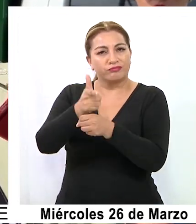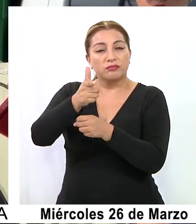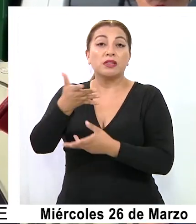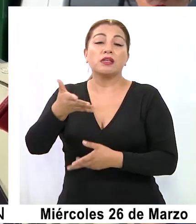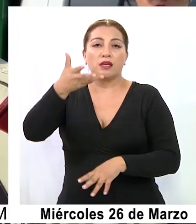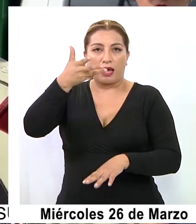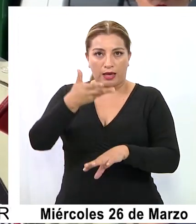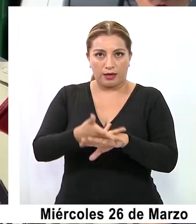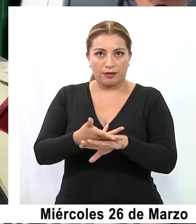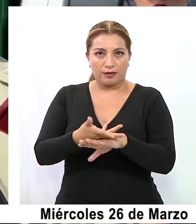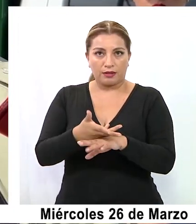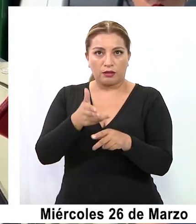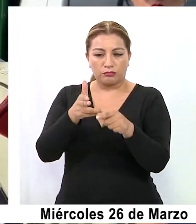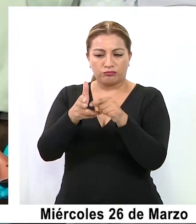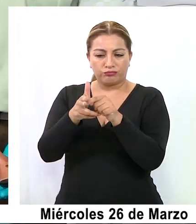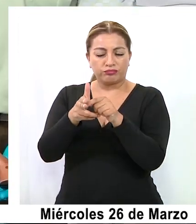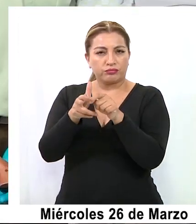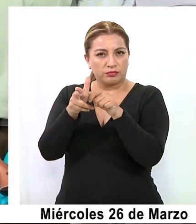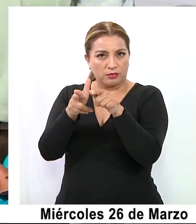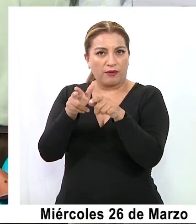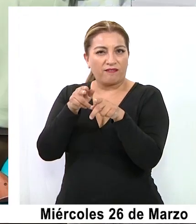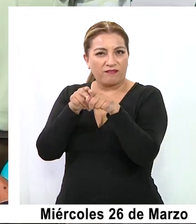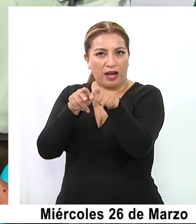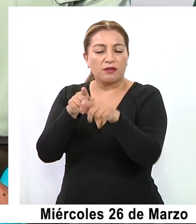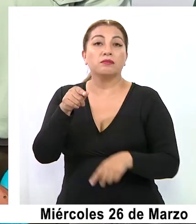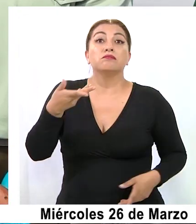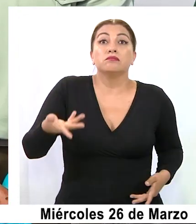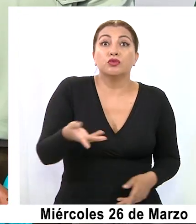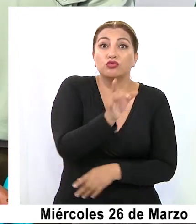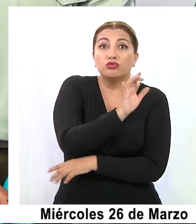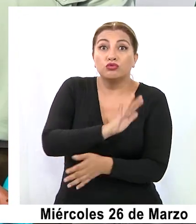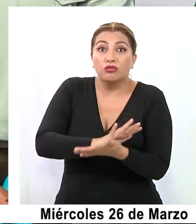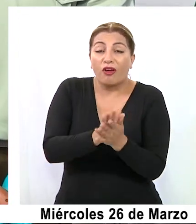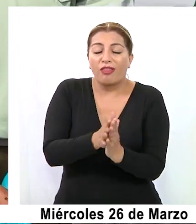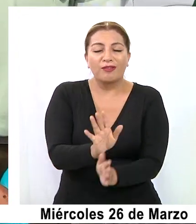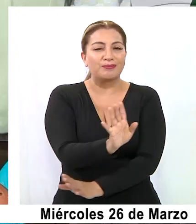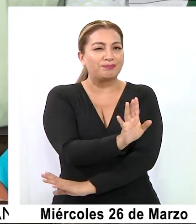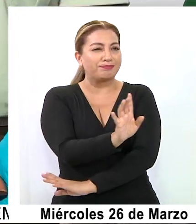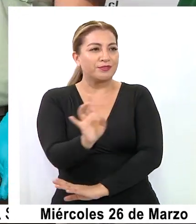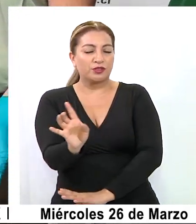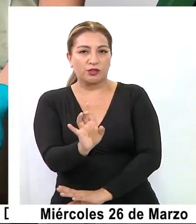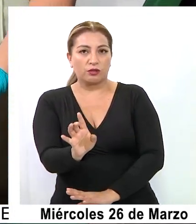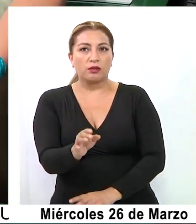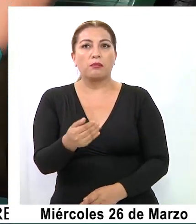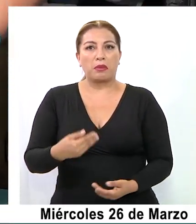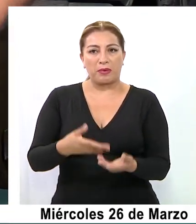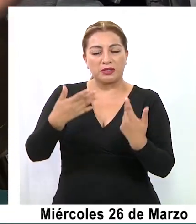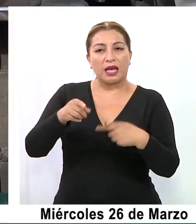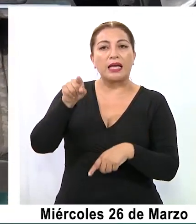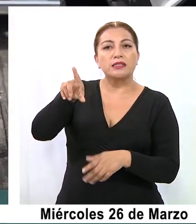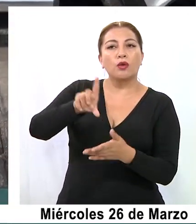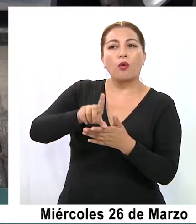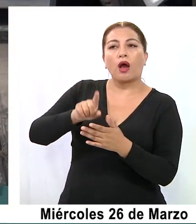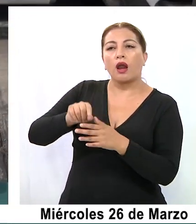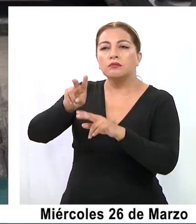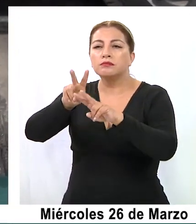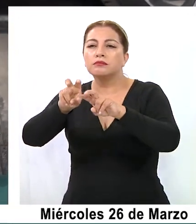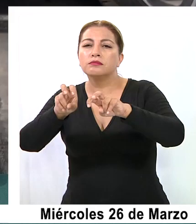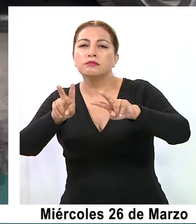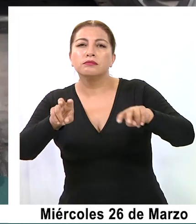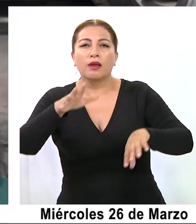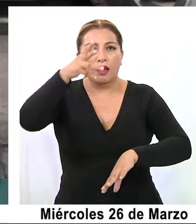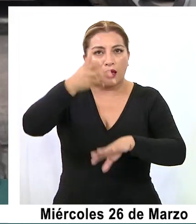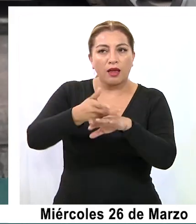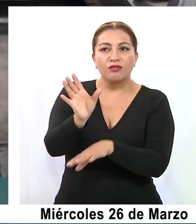mantenía munición en su recámara. Pero eso no fue todo porque tras una revisión por el lugar les permitió